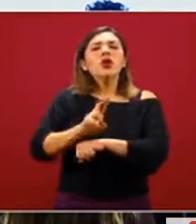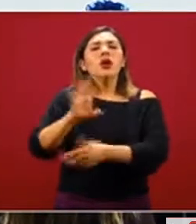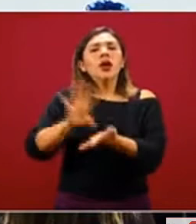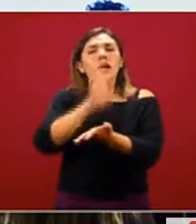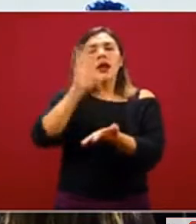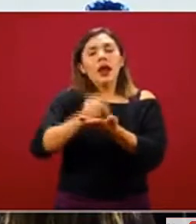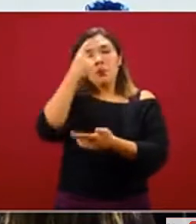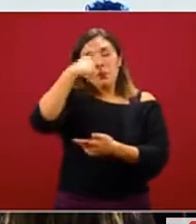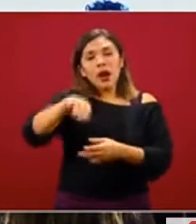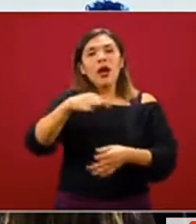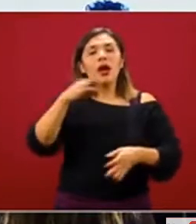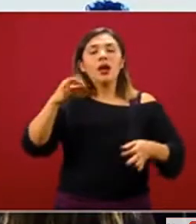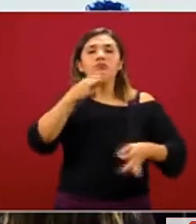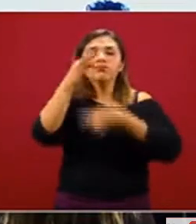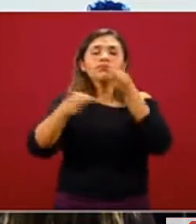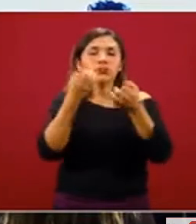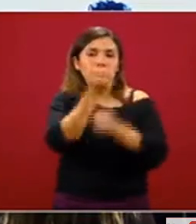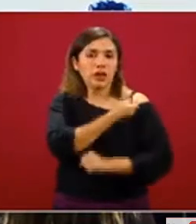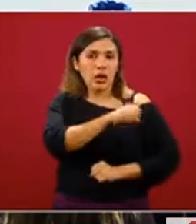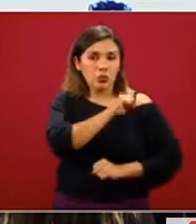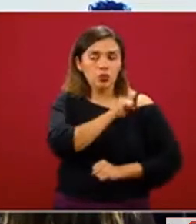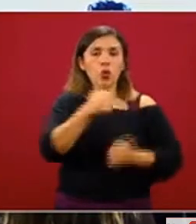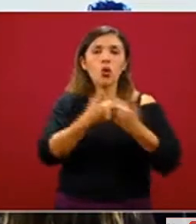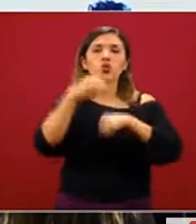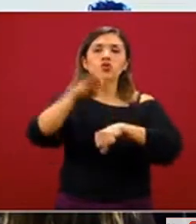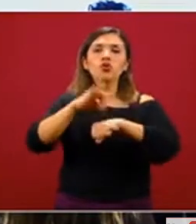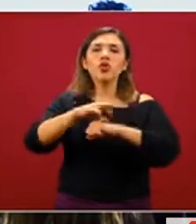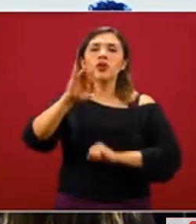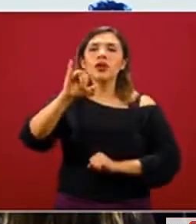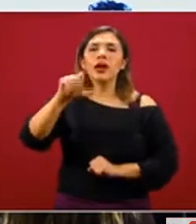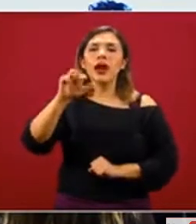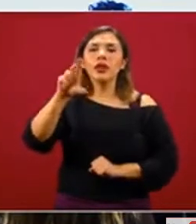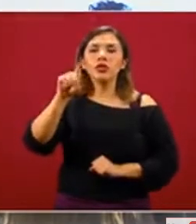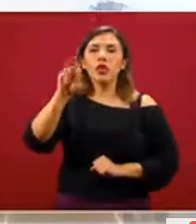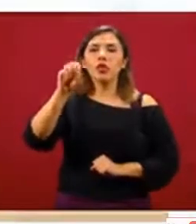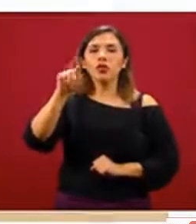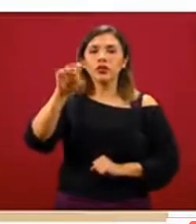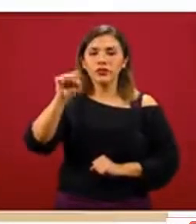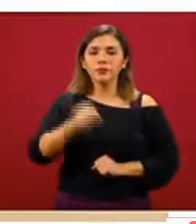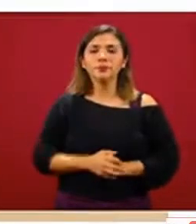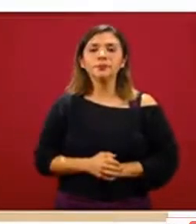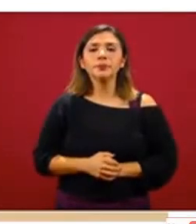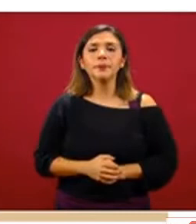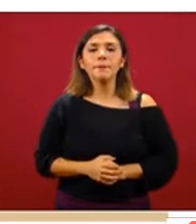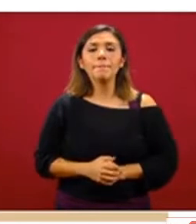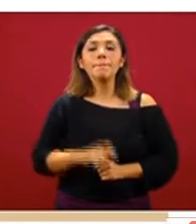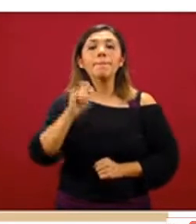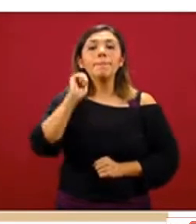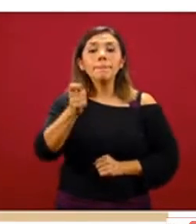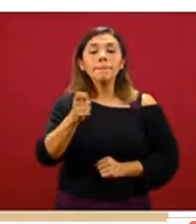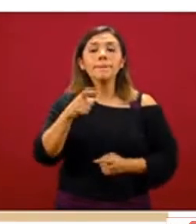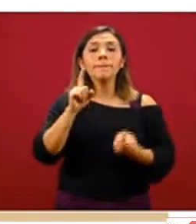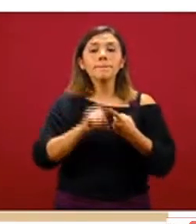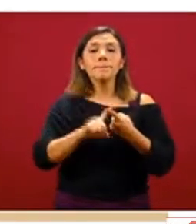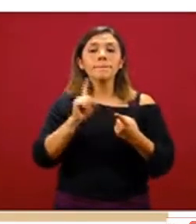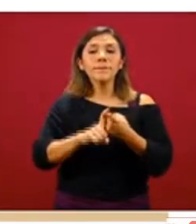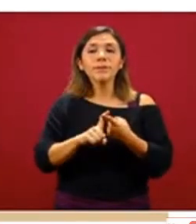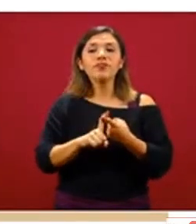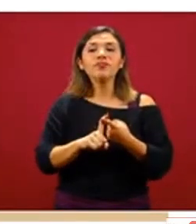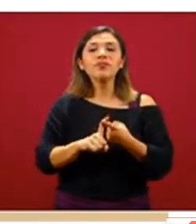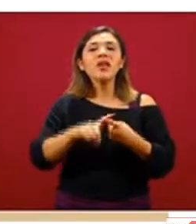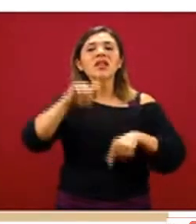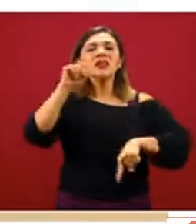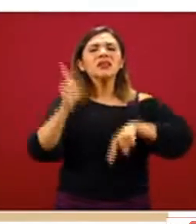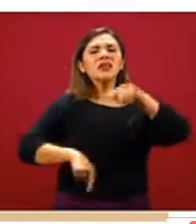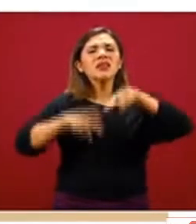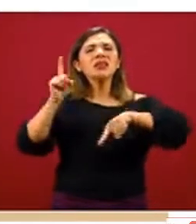dirige el doctor Ricardo Cortés. Acciones son importantes, son la promoción de la salud y la participación comunitaria, principalmente para eliminación de